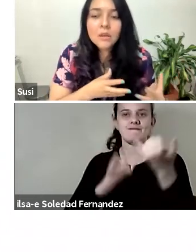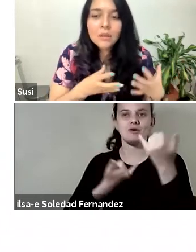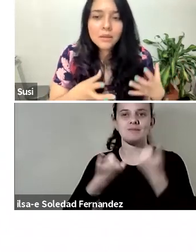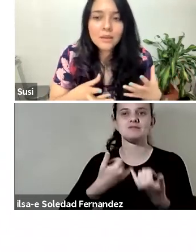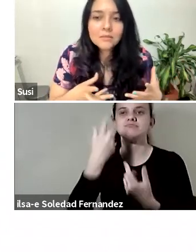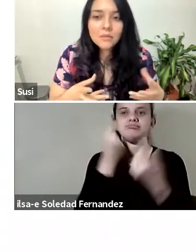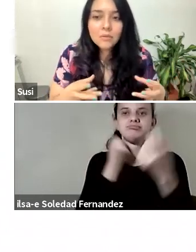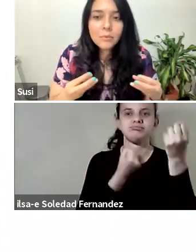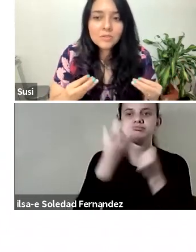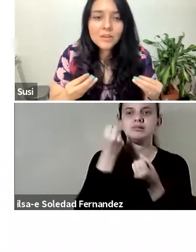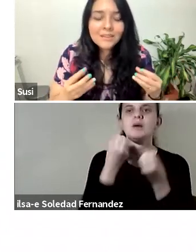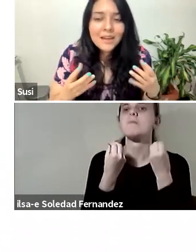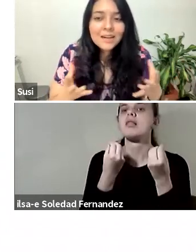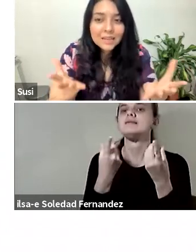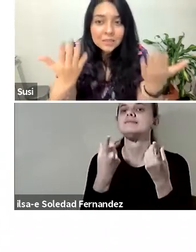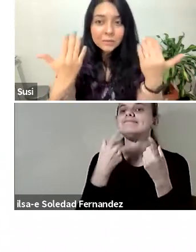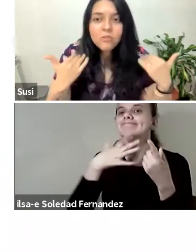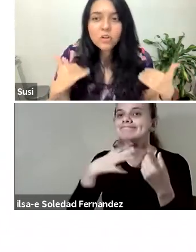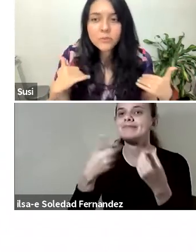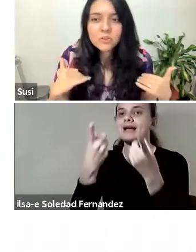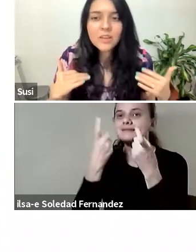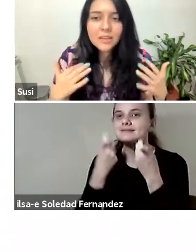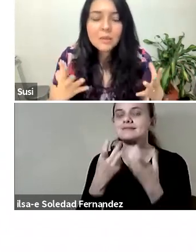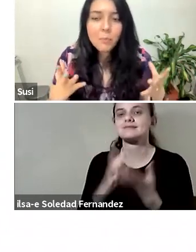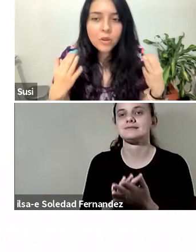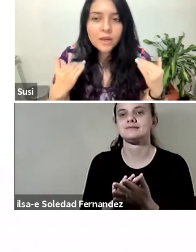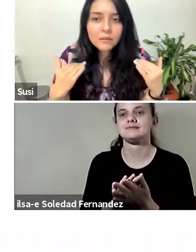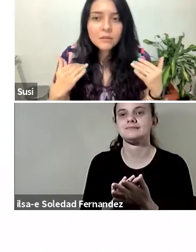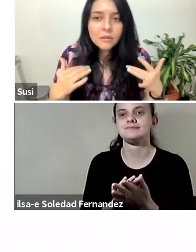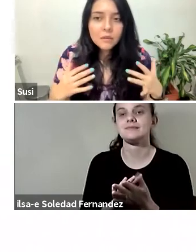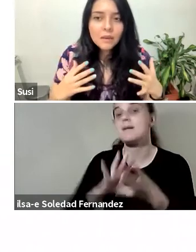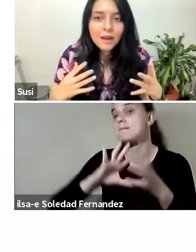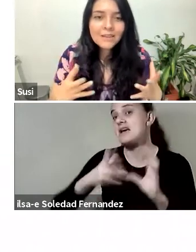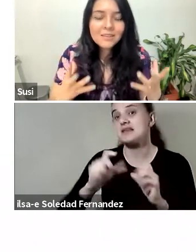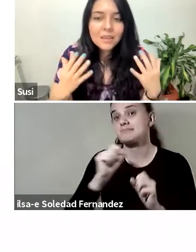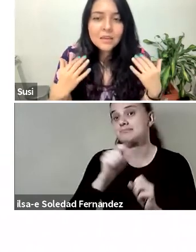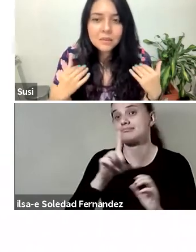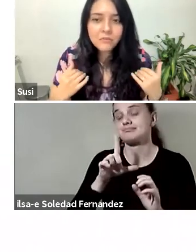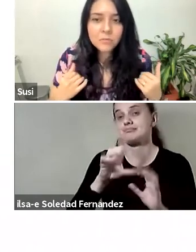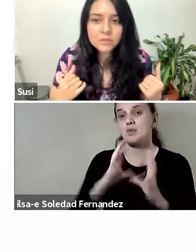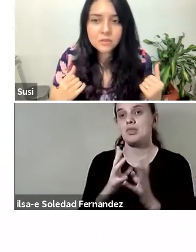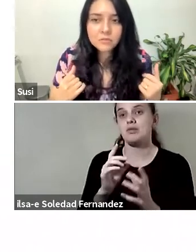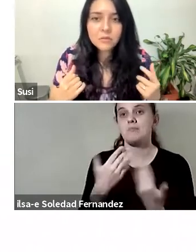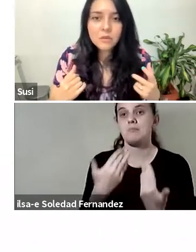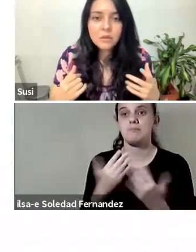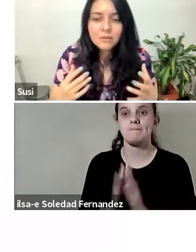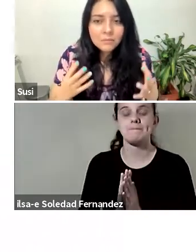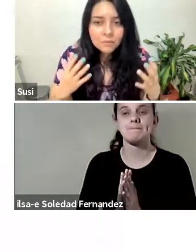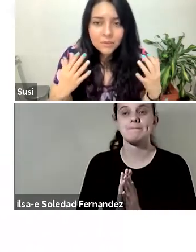usuario, que es una persona que está recibiendo información y tiene que poder acceder a esa